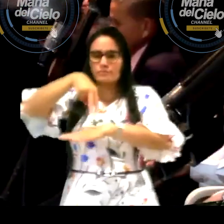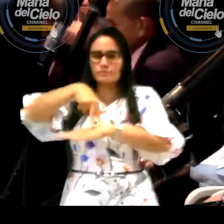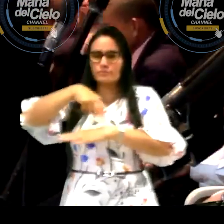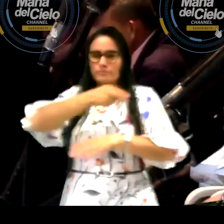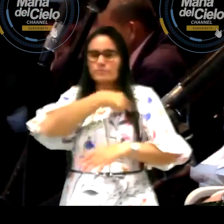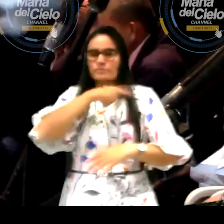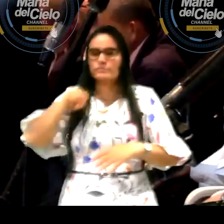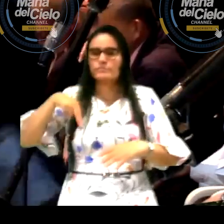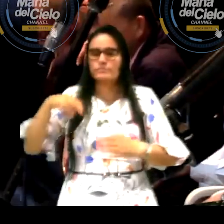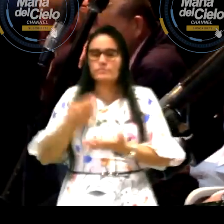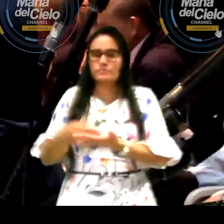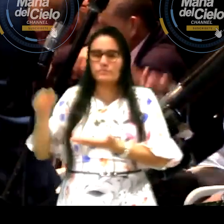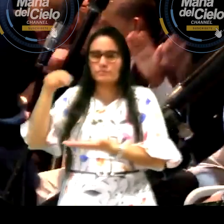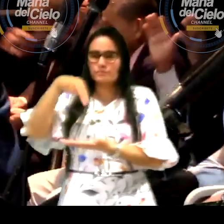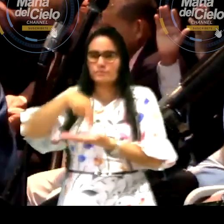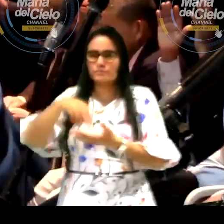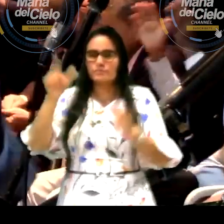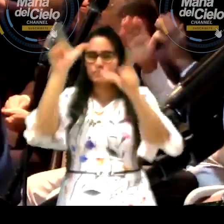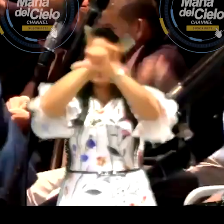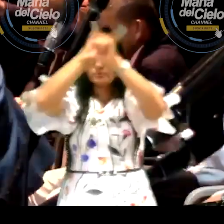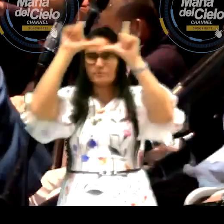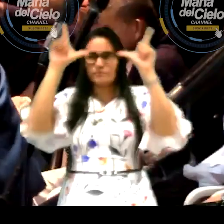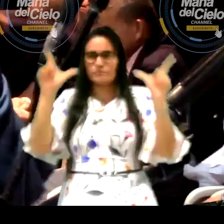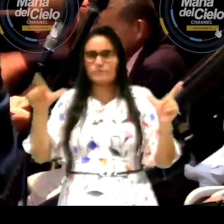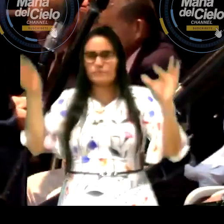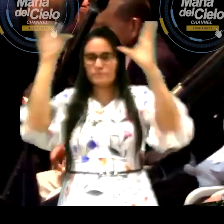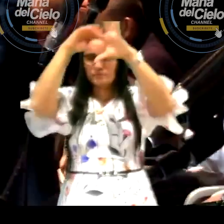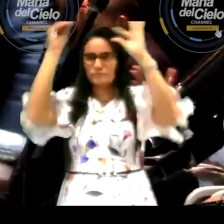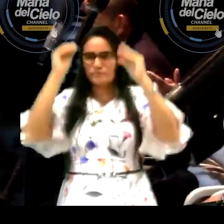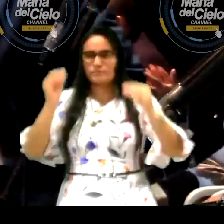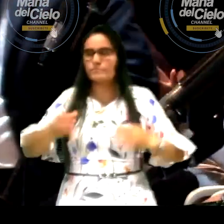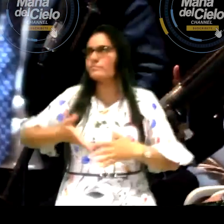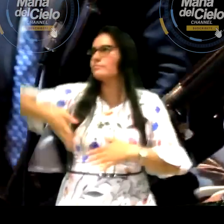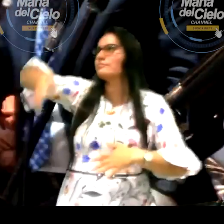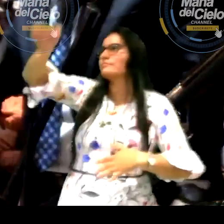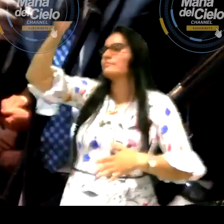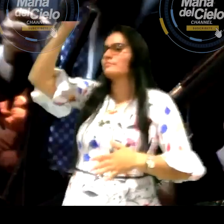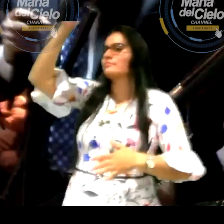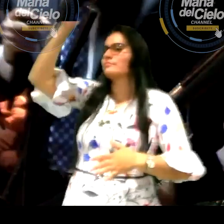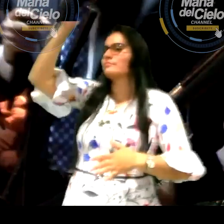te vas a ir libre para la gloria y honra del Señor Jesucristo.